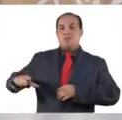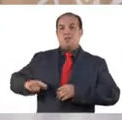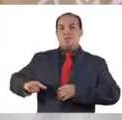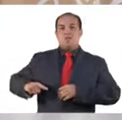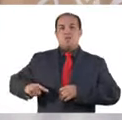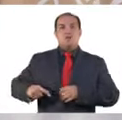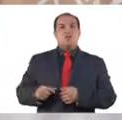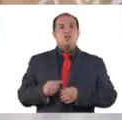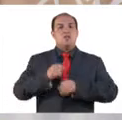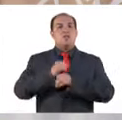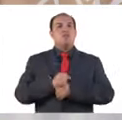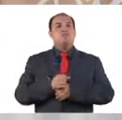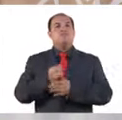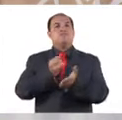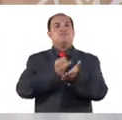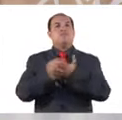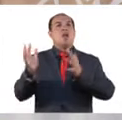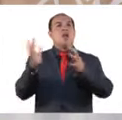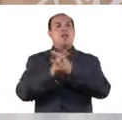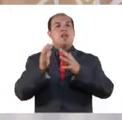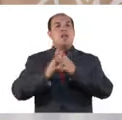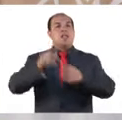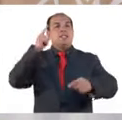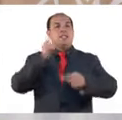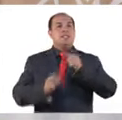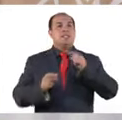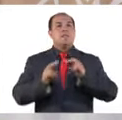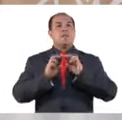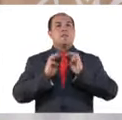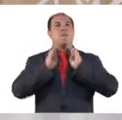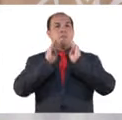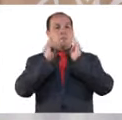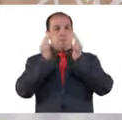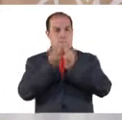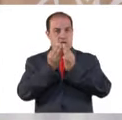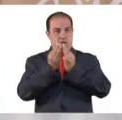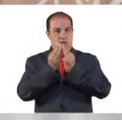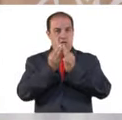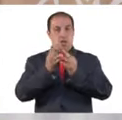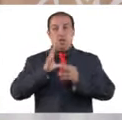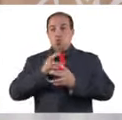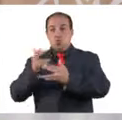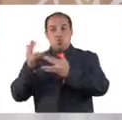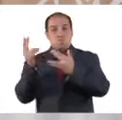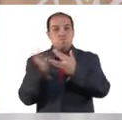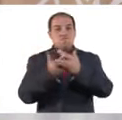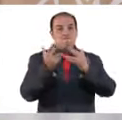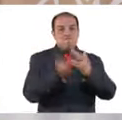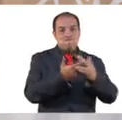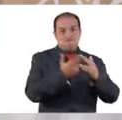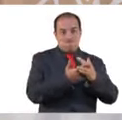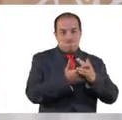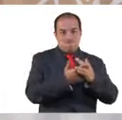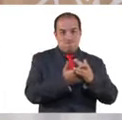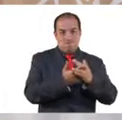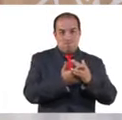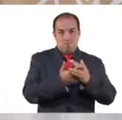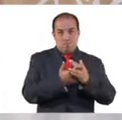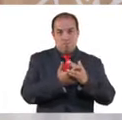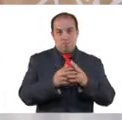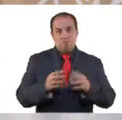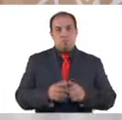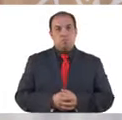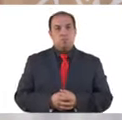narco, donde hubo muertes que se